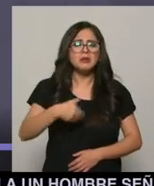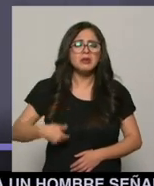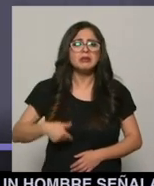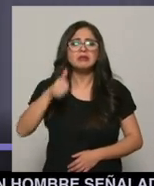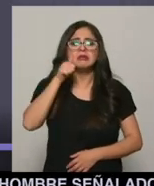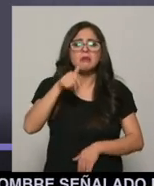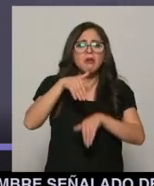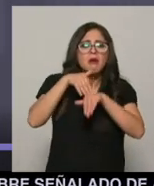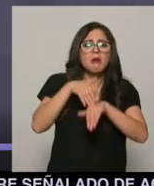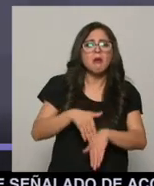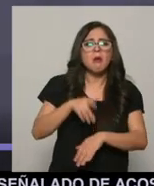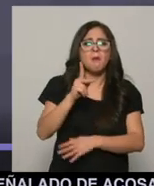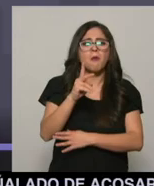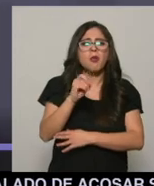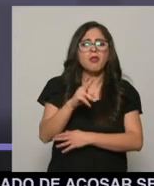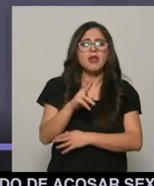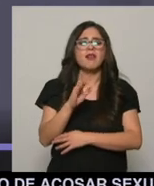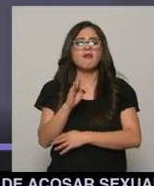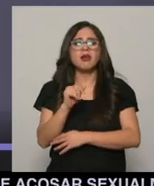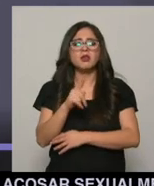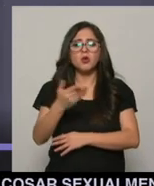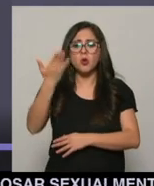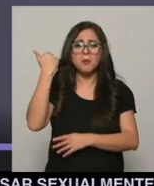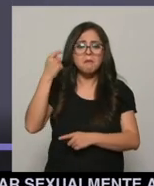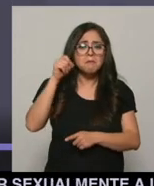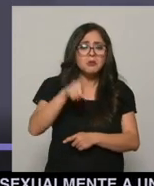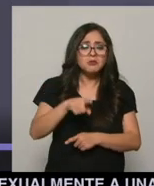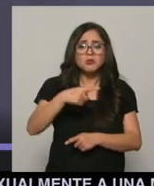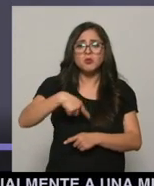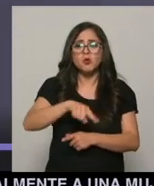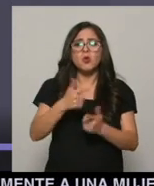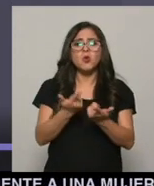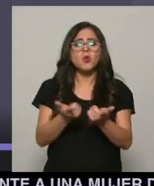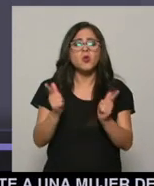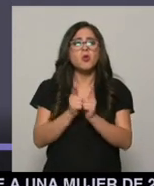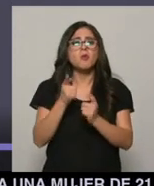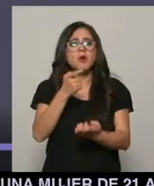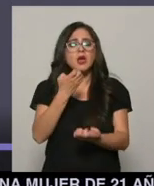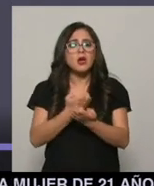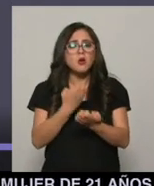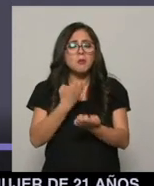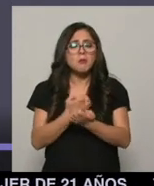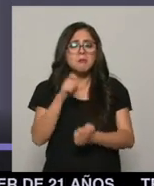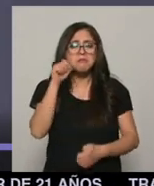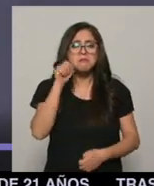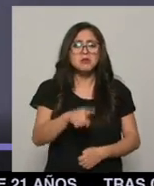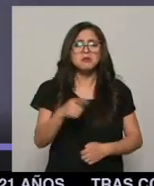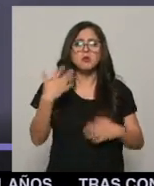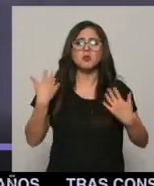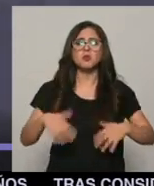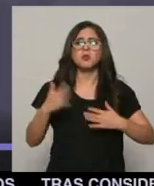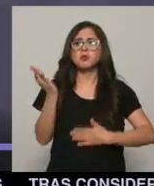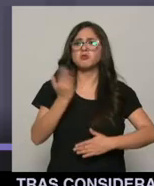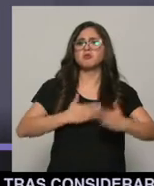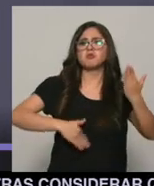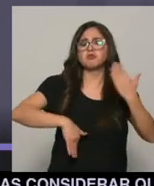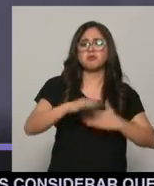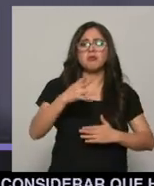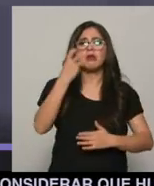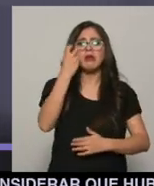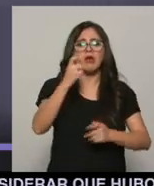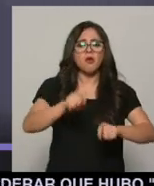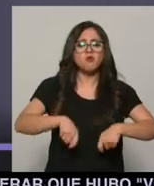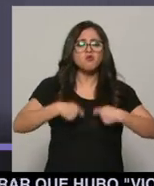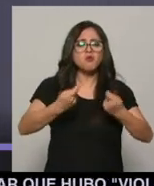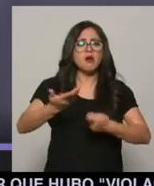fácticos. No fue cualquier asunto. Muchos de los grupos económicos que estaban ahí son muy poderosos, son los que tenían los contratos